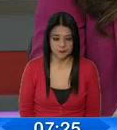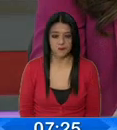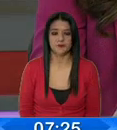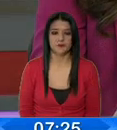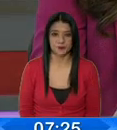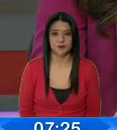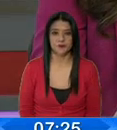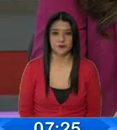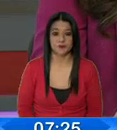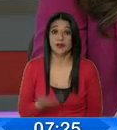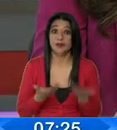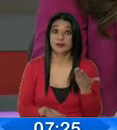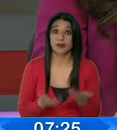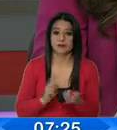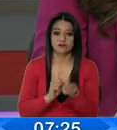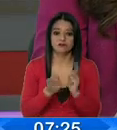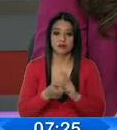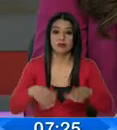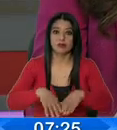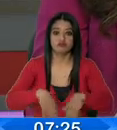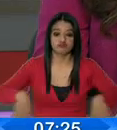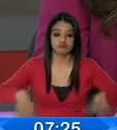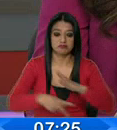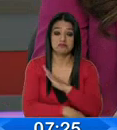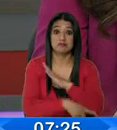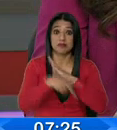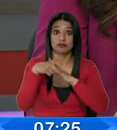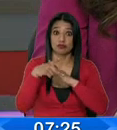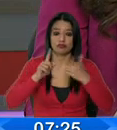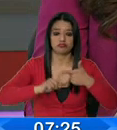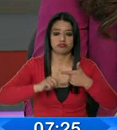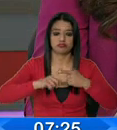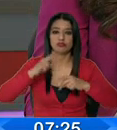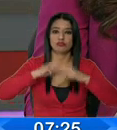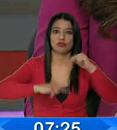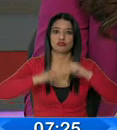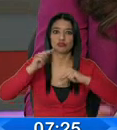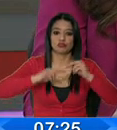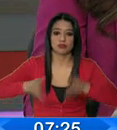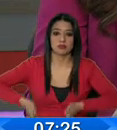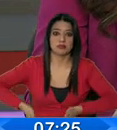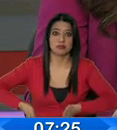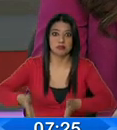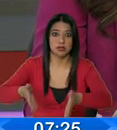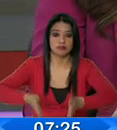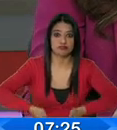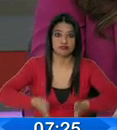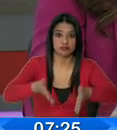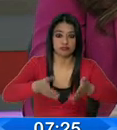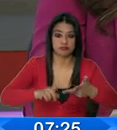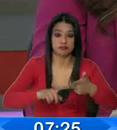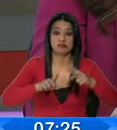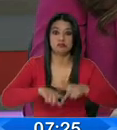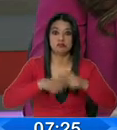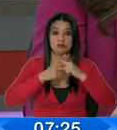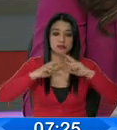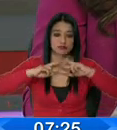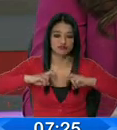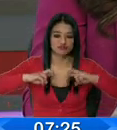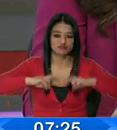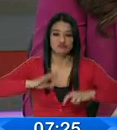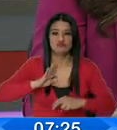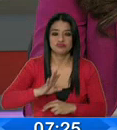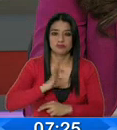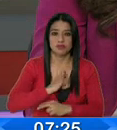Una posible reubicación de tuberías de petróleo, la construcción de una variante de la vía y el inicio de estudios técnicos son las propuestas de la